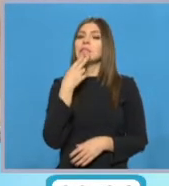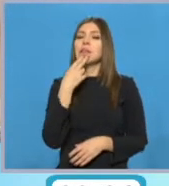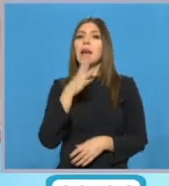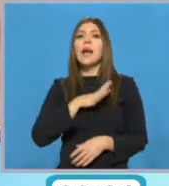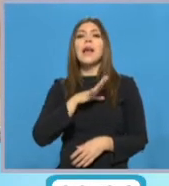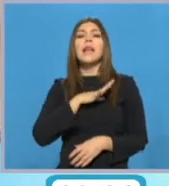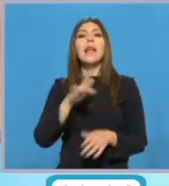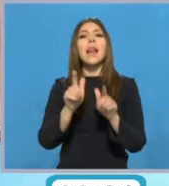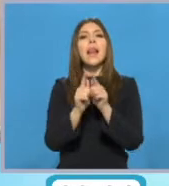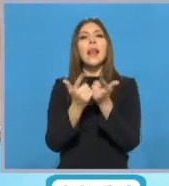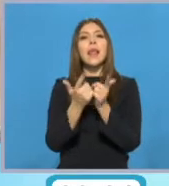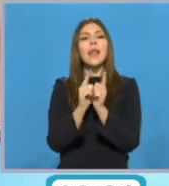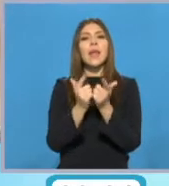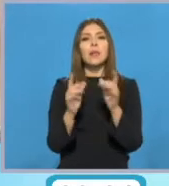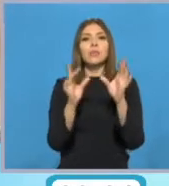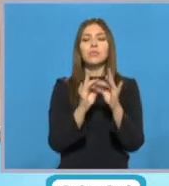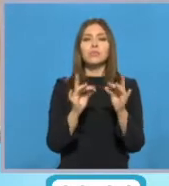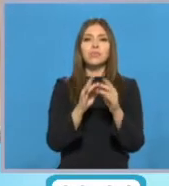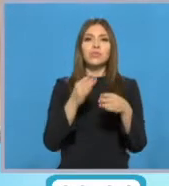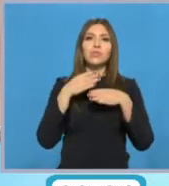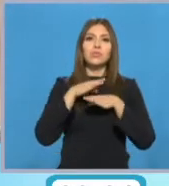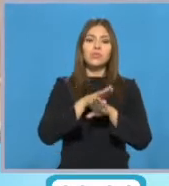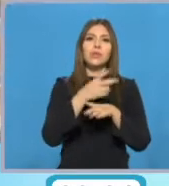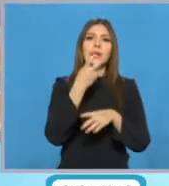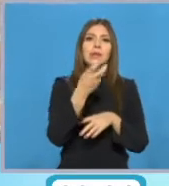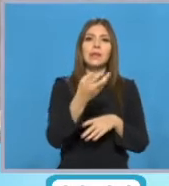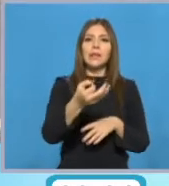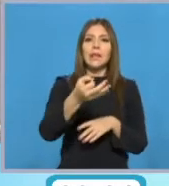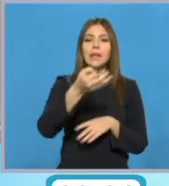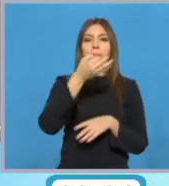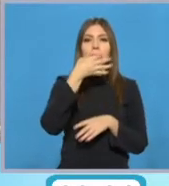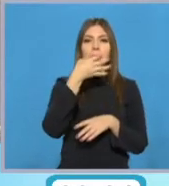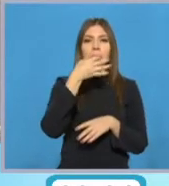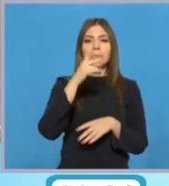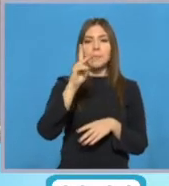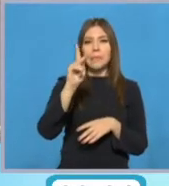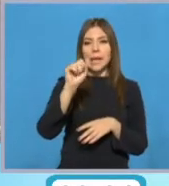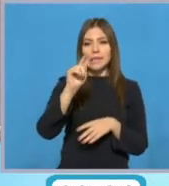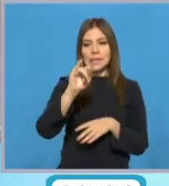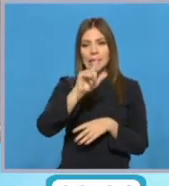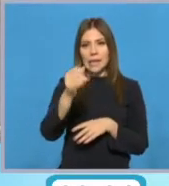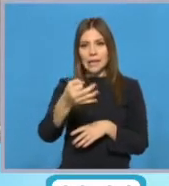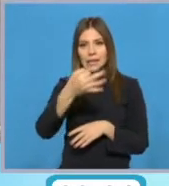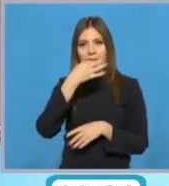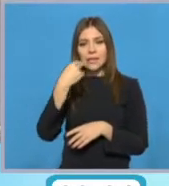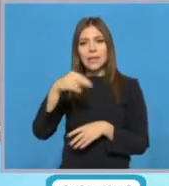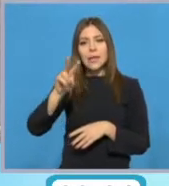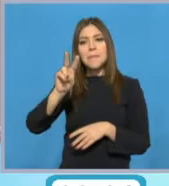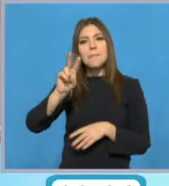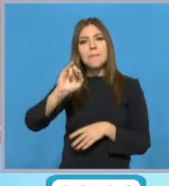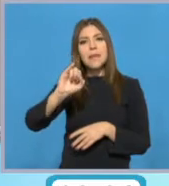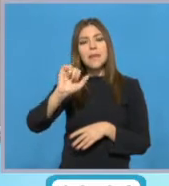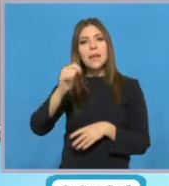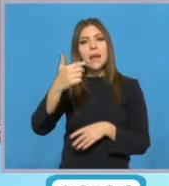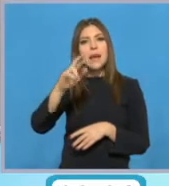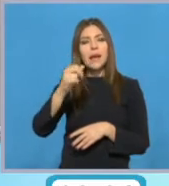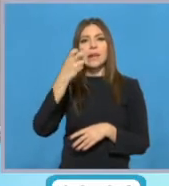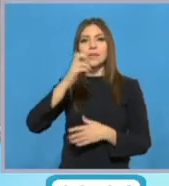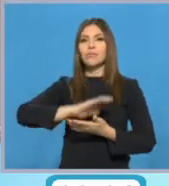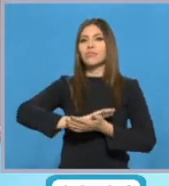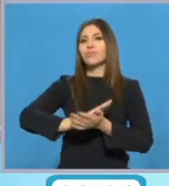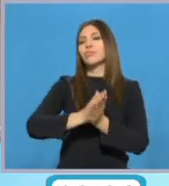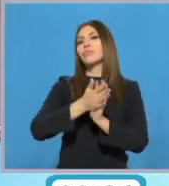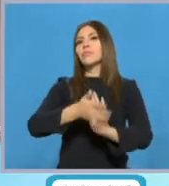que nos habla de esto y se llama La pastilla que revolucionó la sexualidad humana. Y habla justamente de cómo